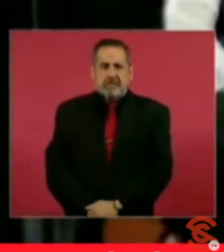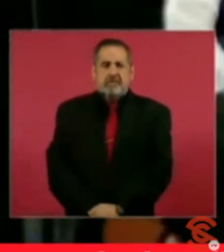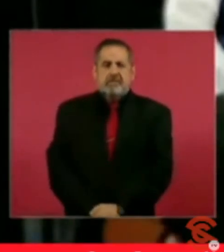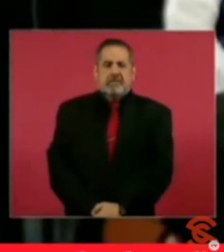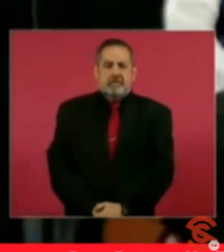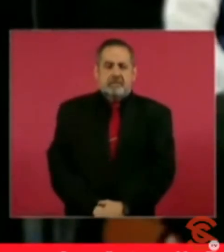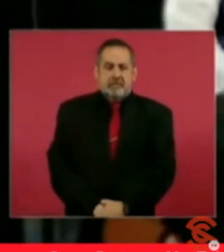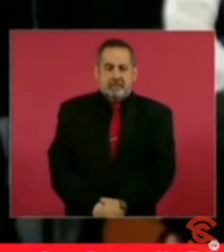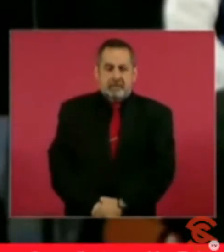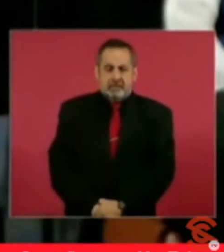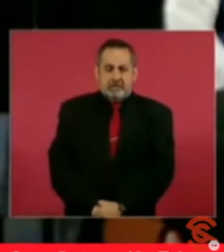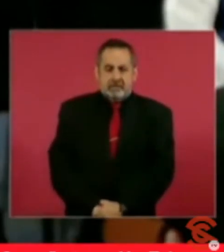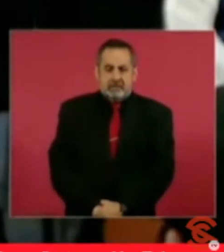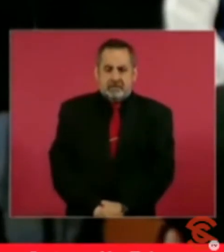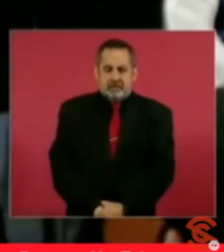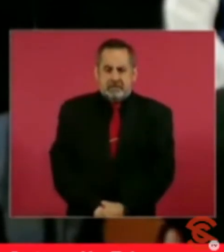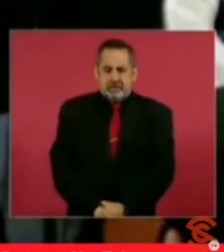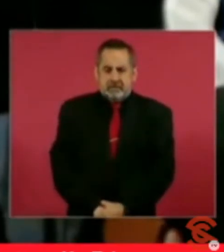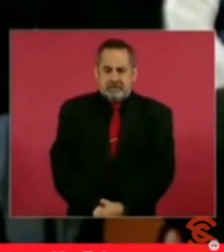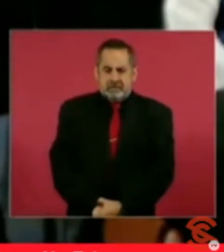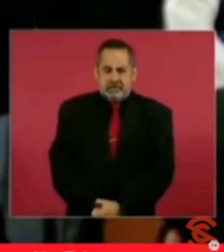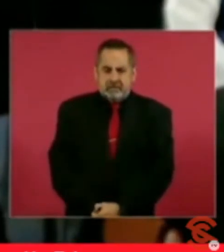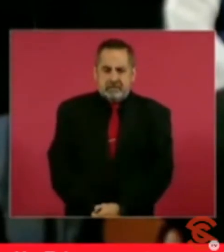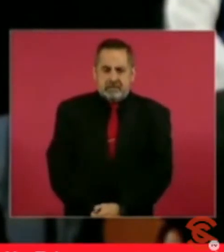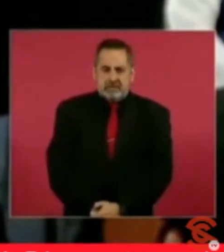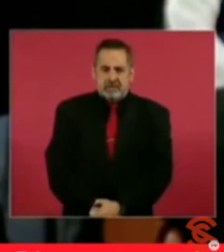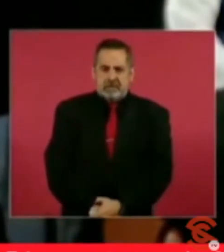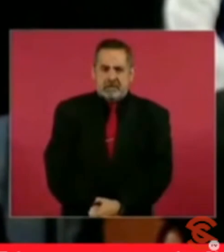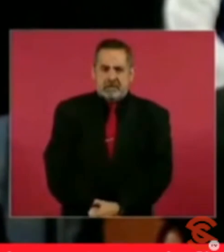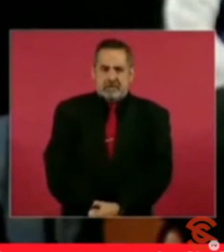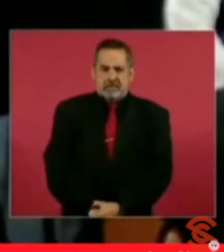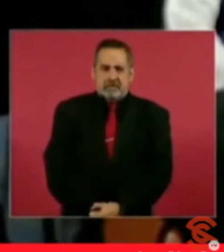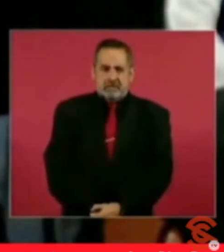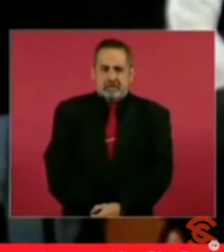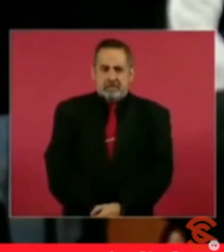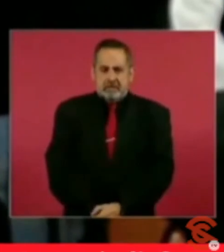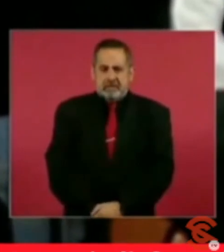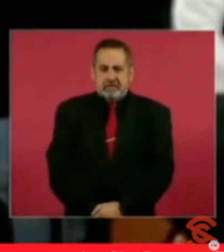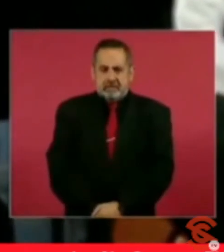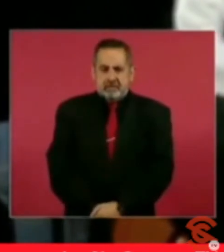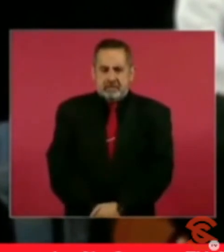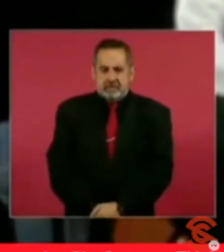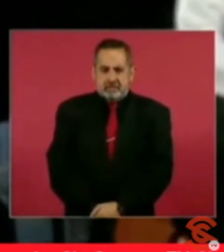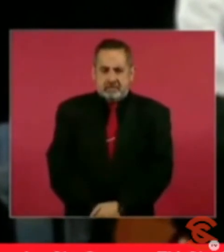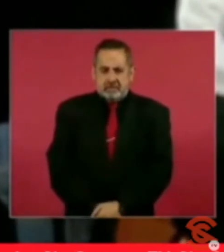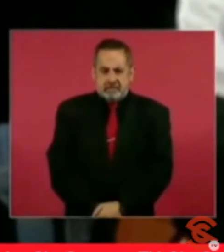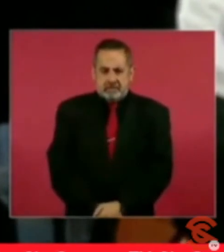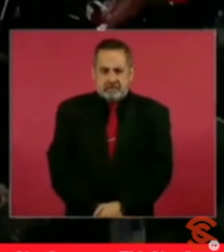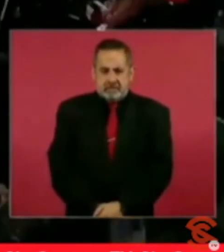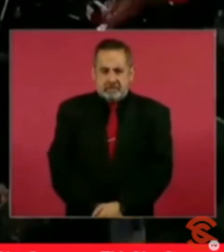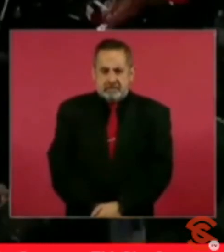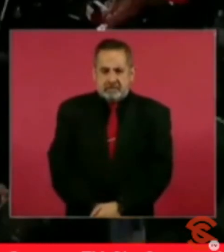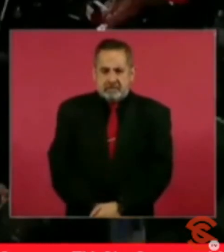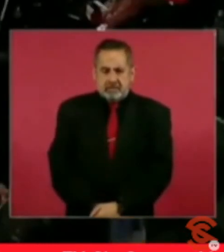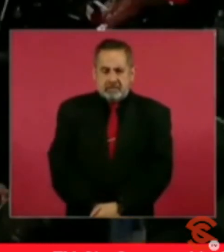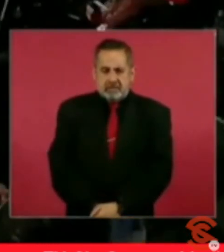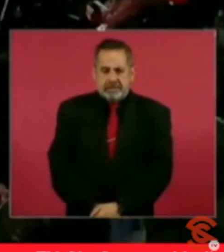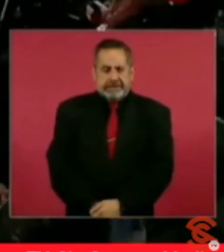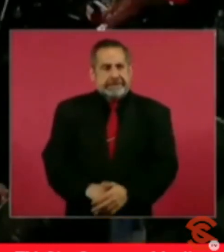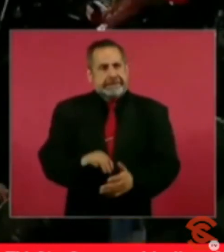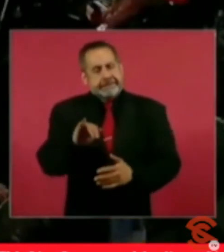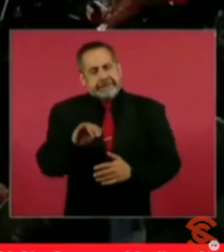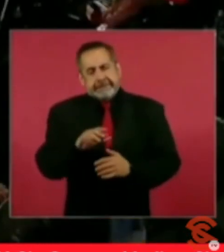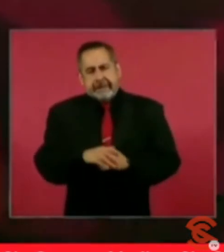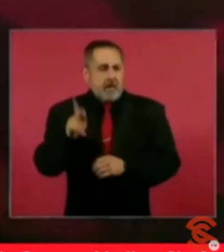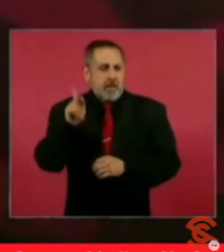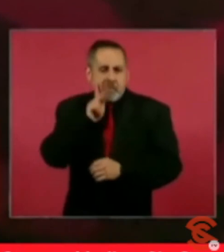que podrían estar precisamente golpeándolo? No tenemos